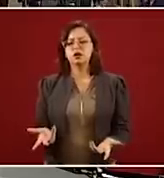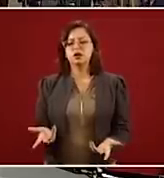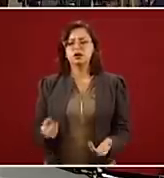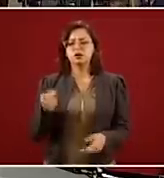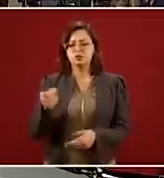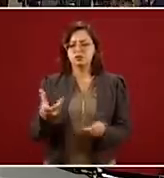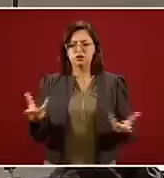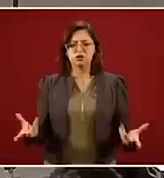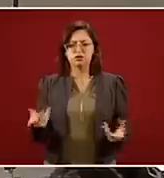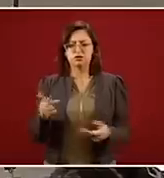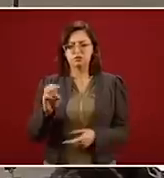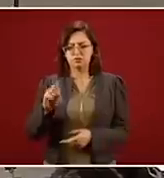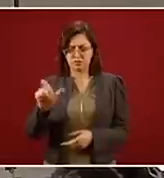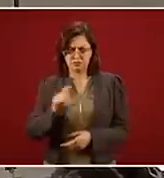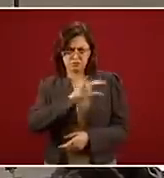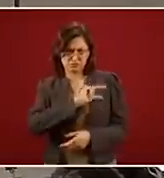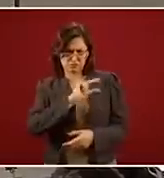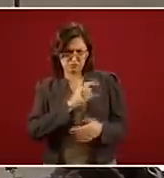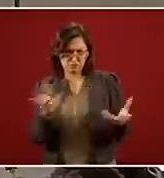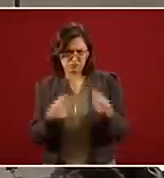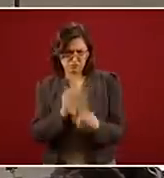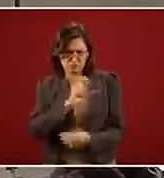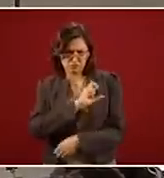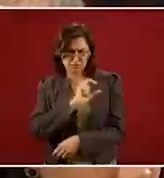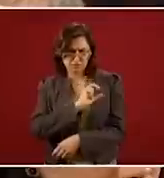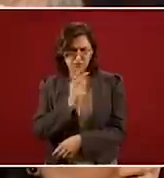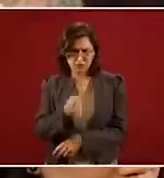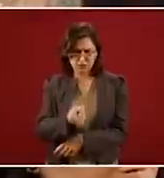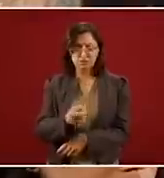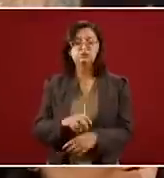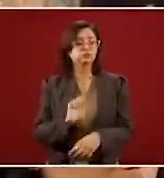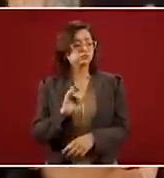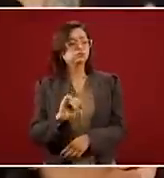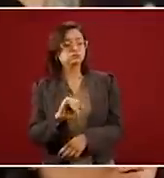pregunta? Sí, la participación de privados